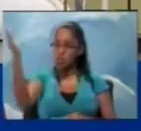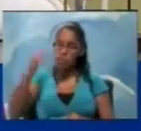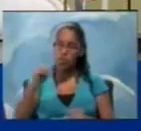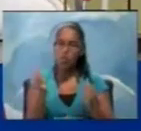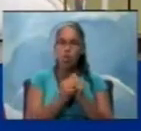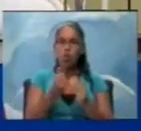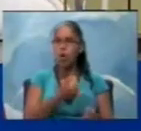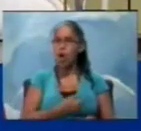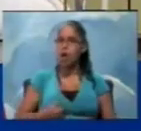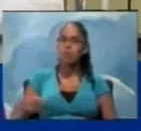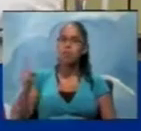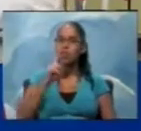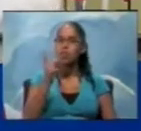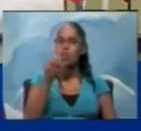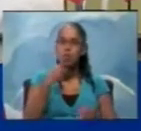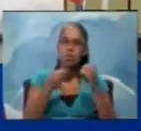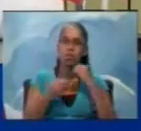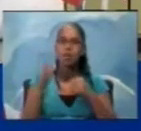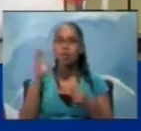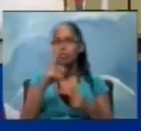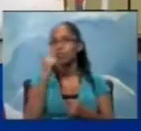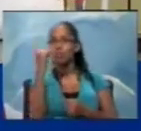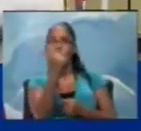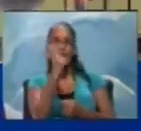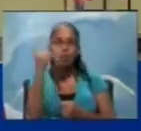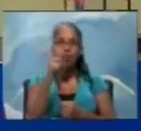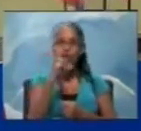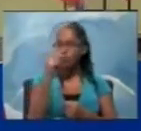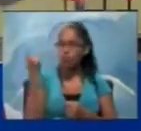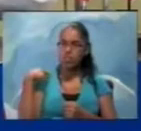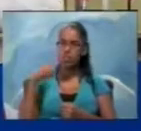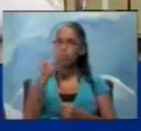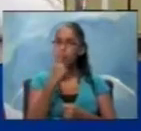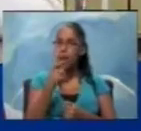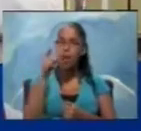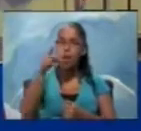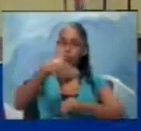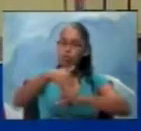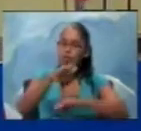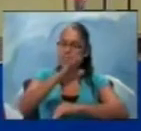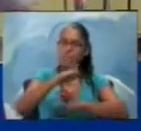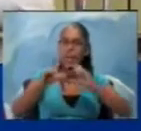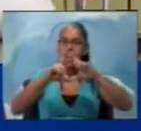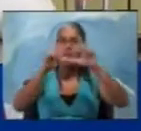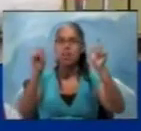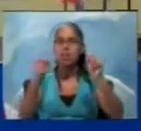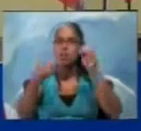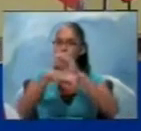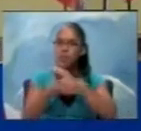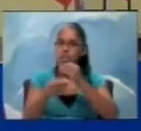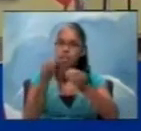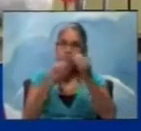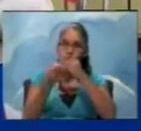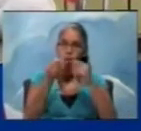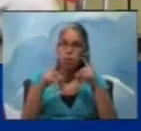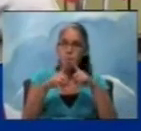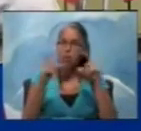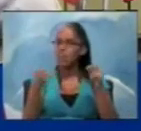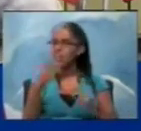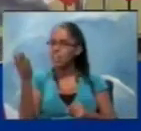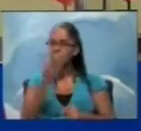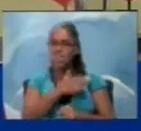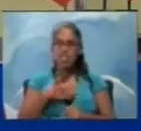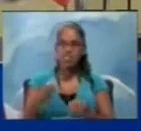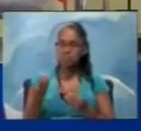no se desayunó, ay, me estoy mareando. No, tiene que marearse. Ahí afuera están las empanadas. Vaya y coma empanadas. Todas las empanadas que se